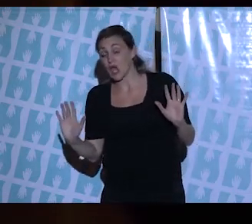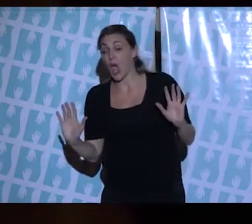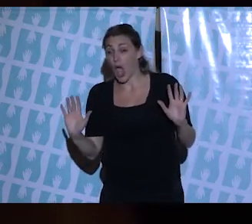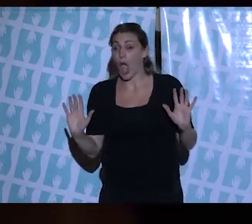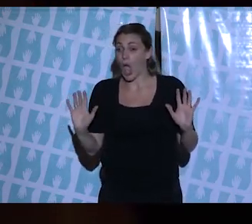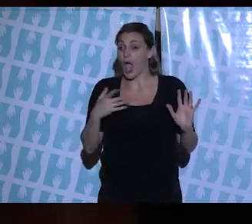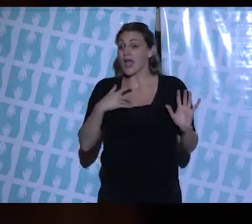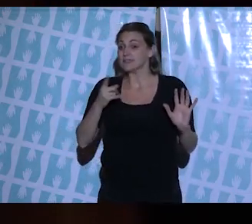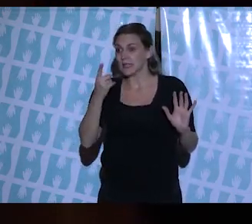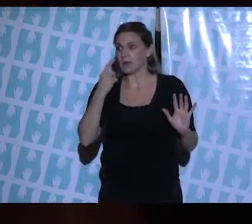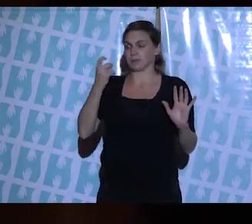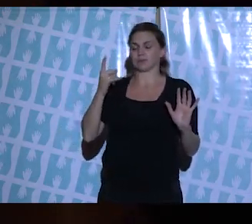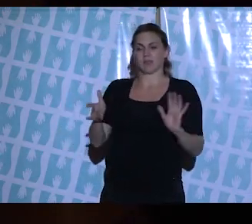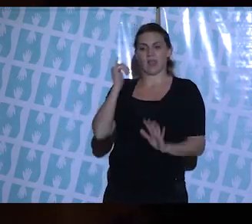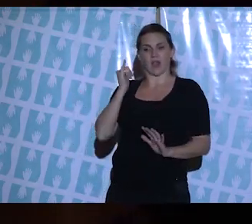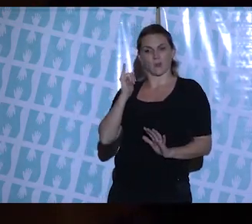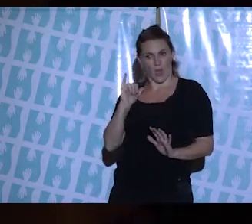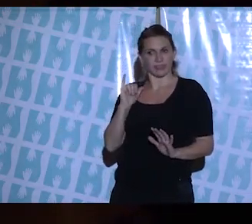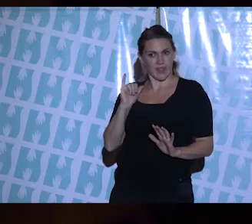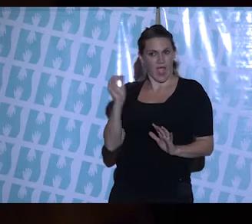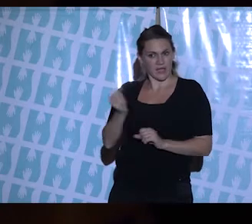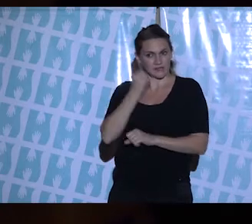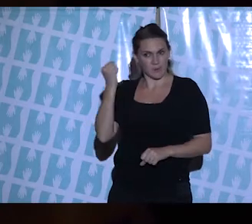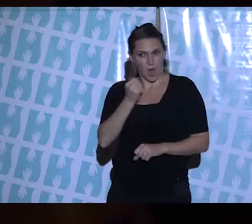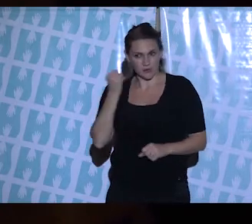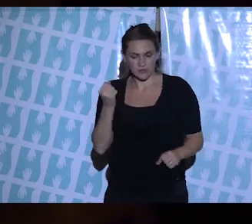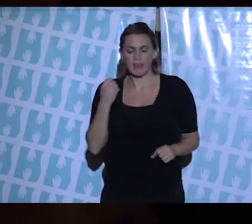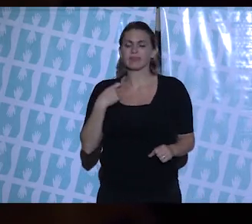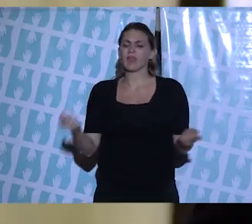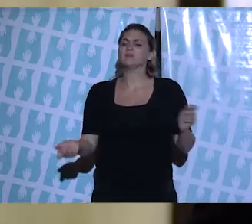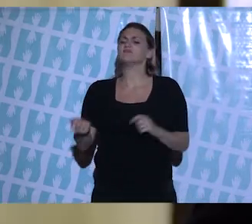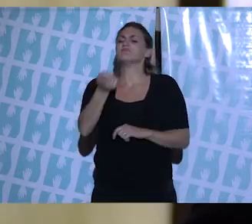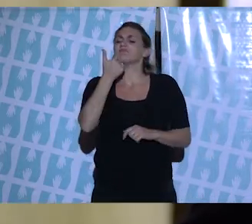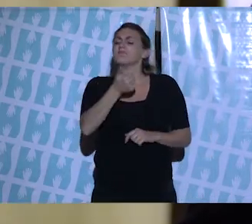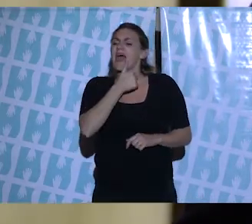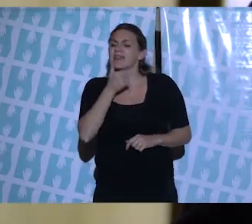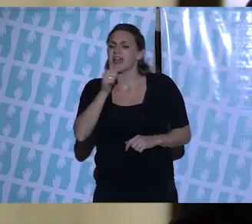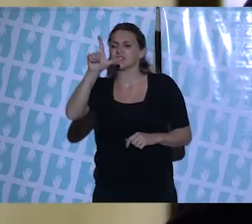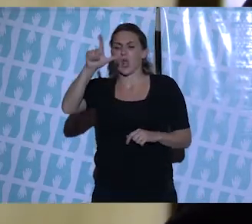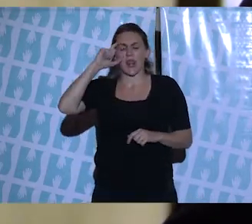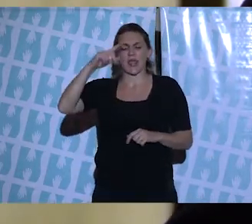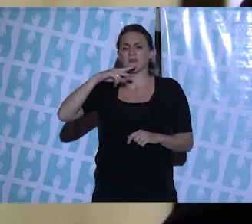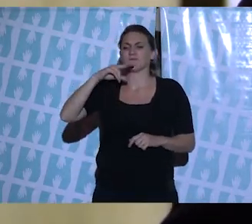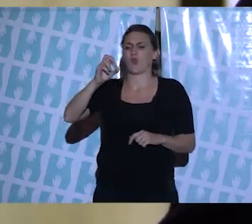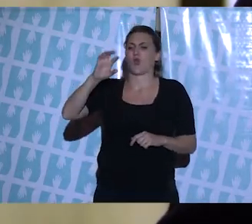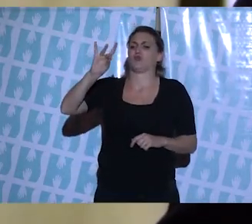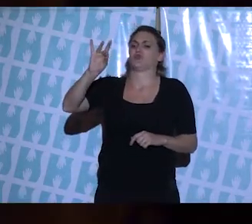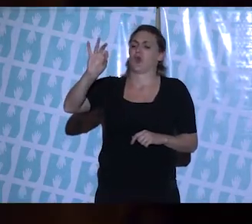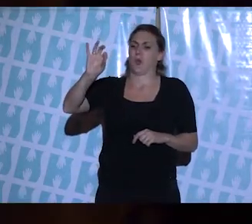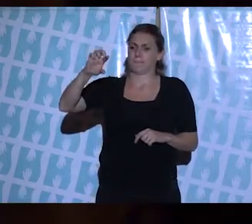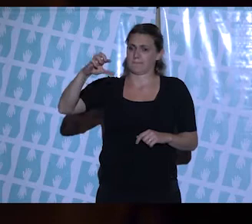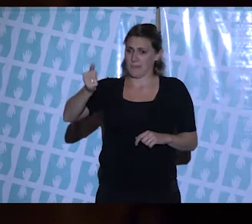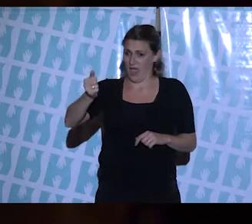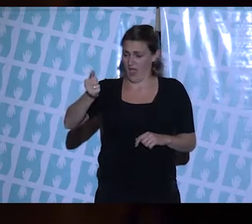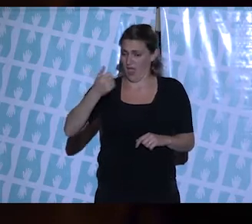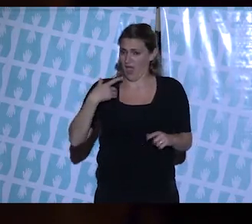valor significativo, es la respuesta a la levodopa. ¿Por qué? Porque es muy característico de la enfermedad